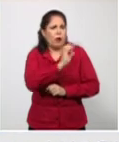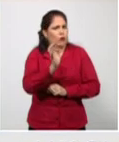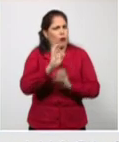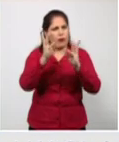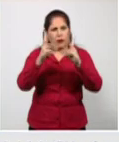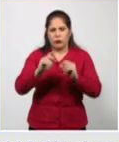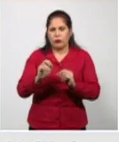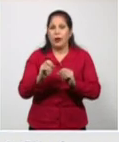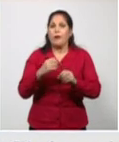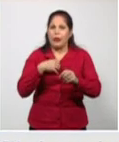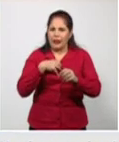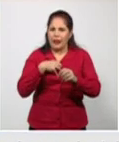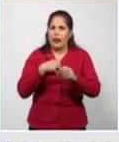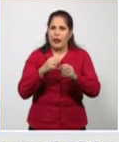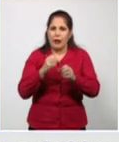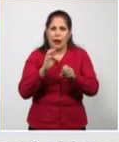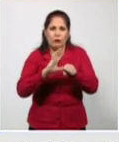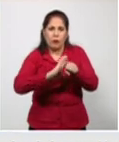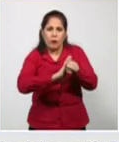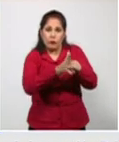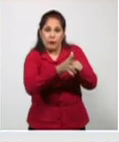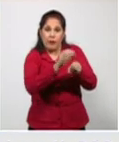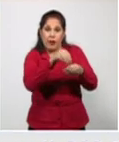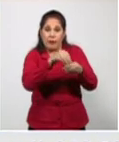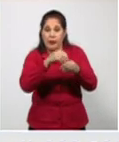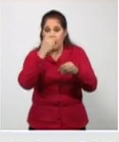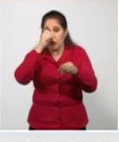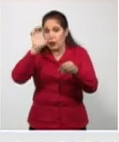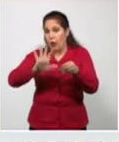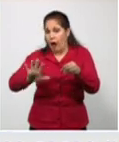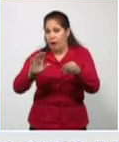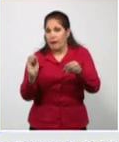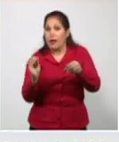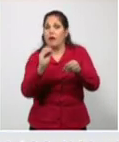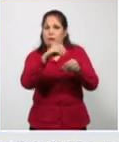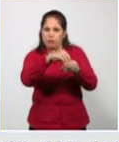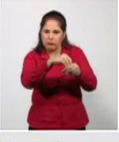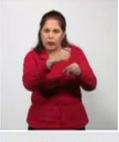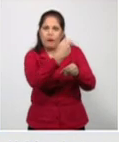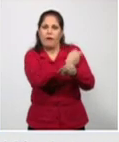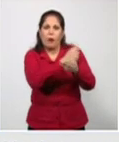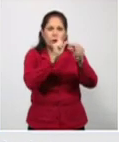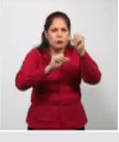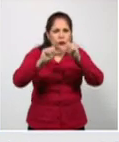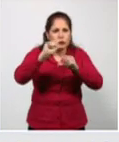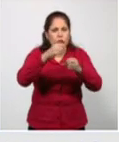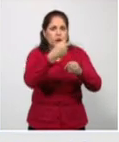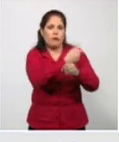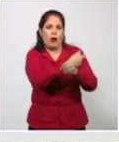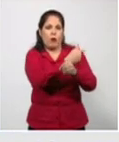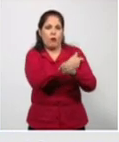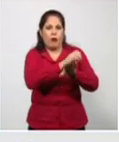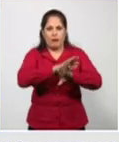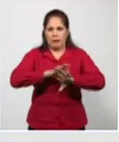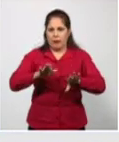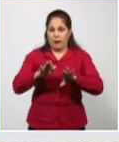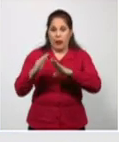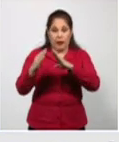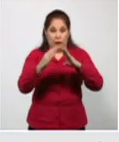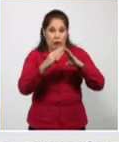de la cepa originada en Sudáfrica. Y era un tema que hoy tiene en tensión a la comunidad